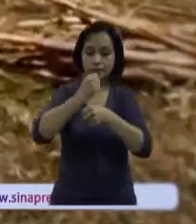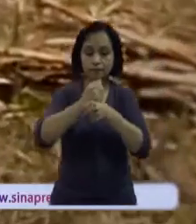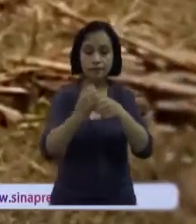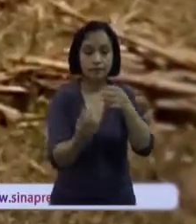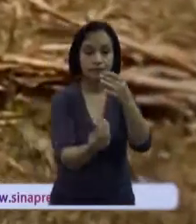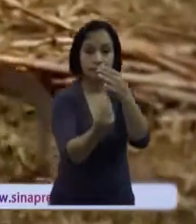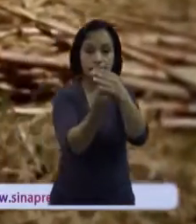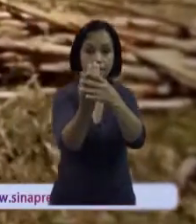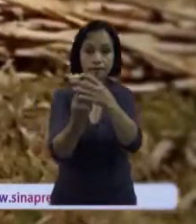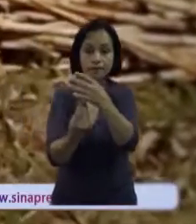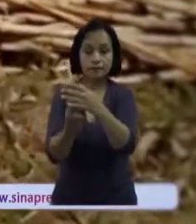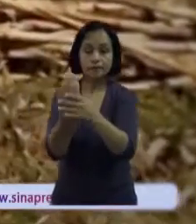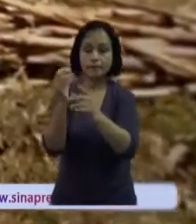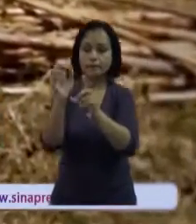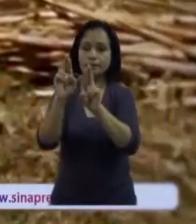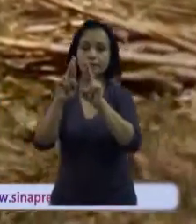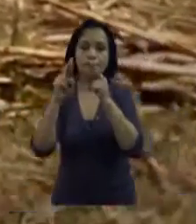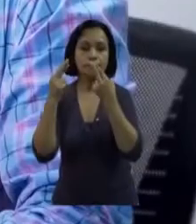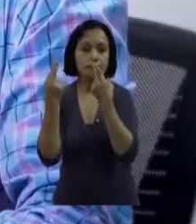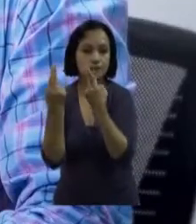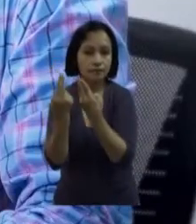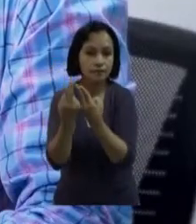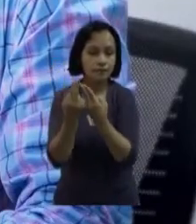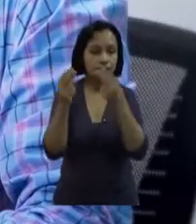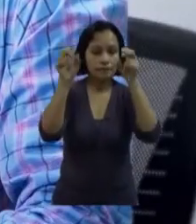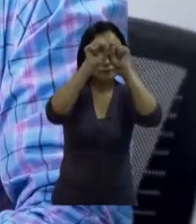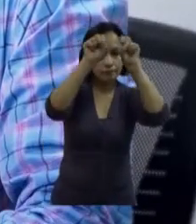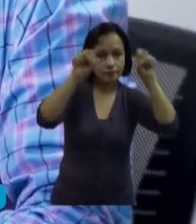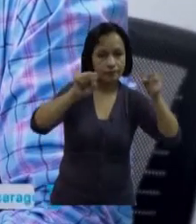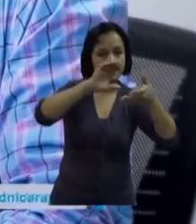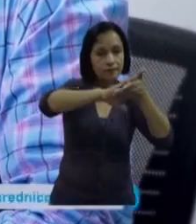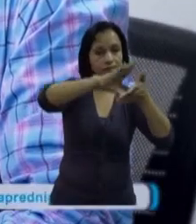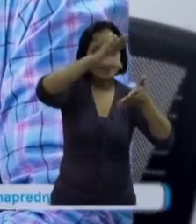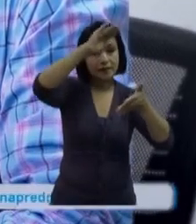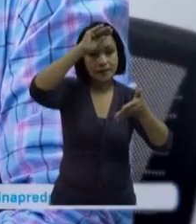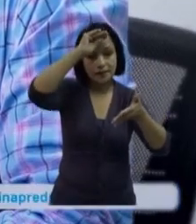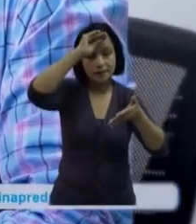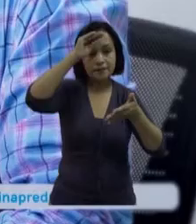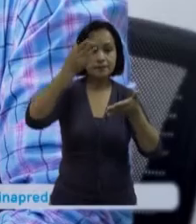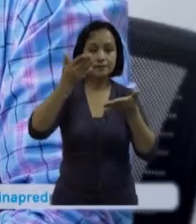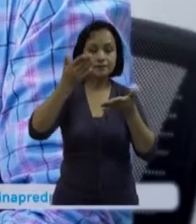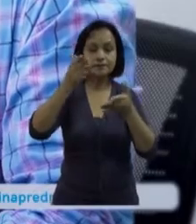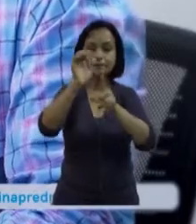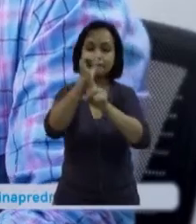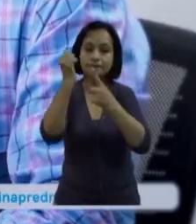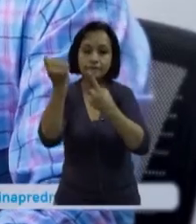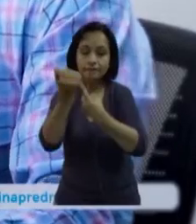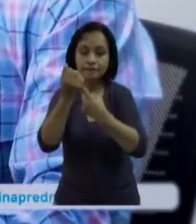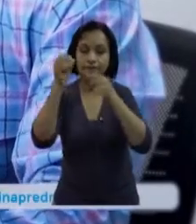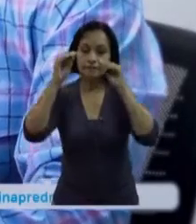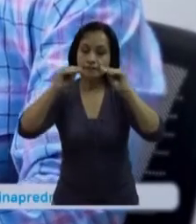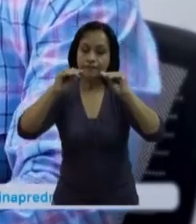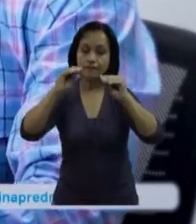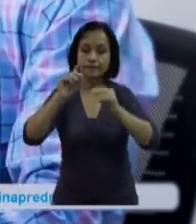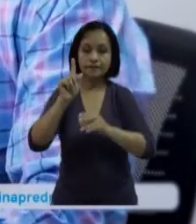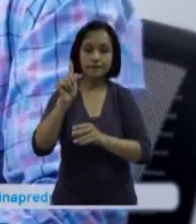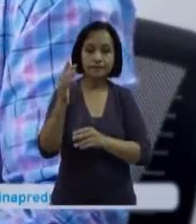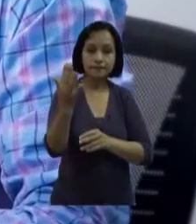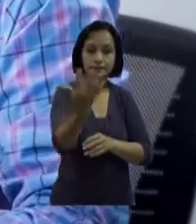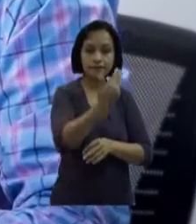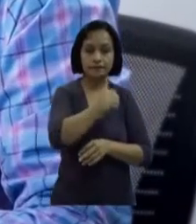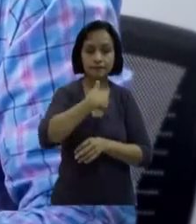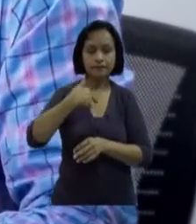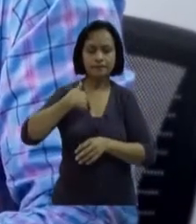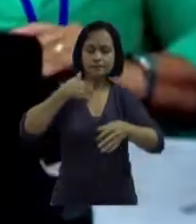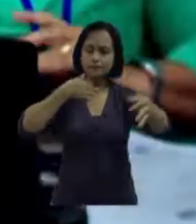los productores. Realización de asambleas comunitarias, de talleres de capacitación, asambleas, en las